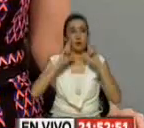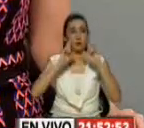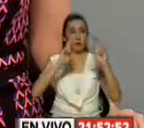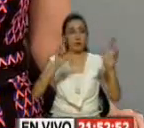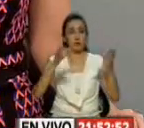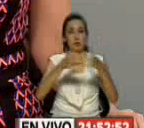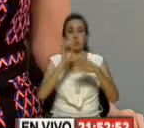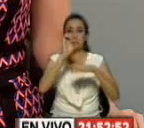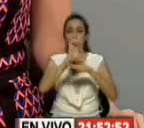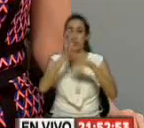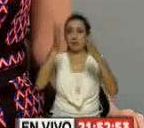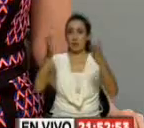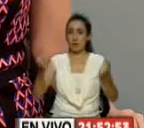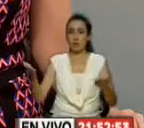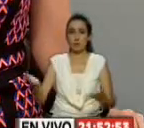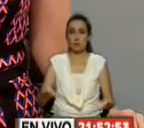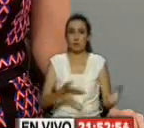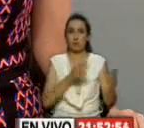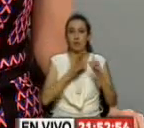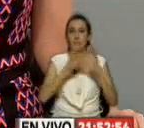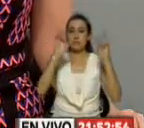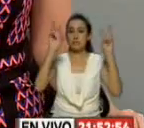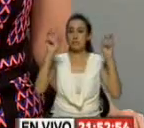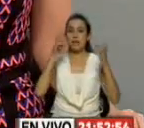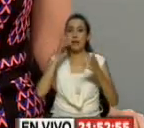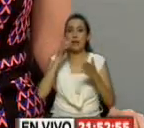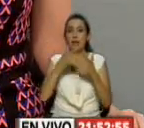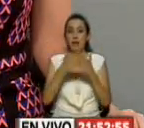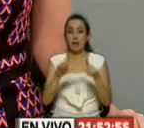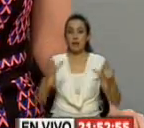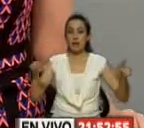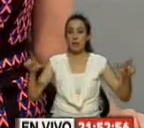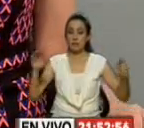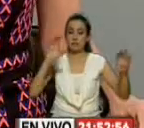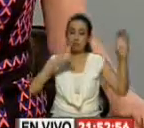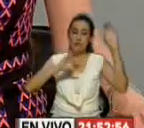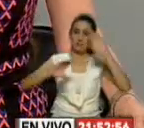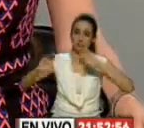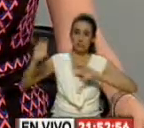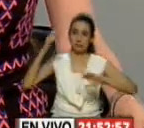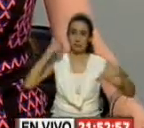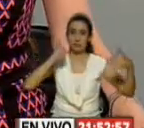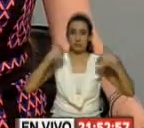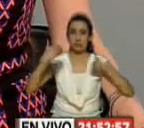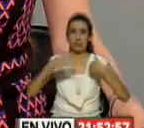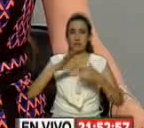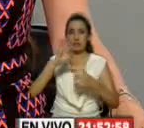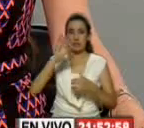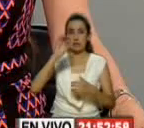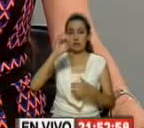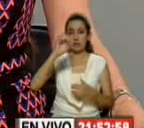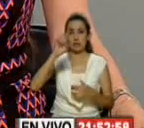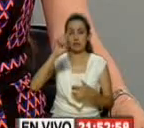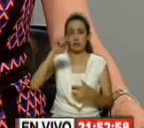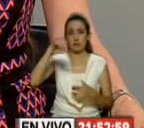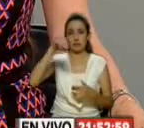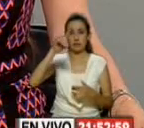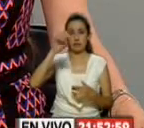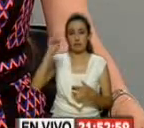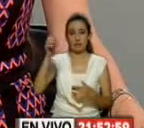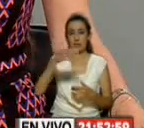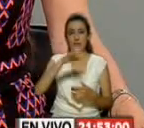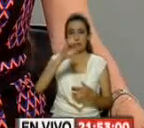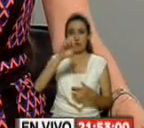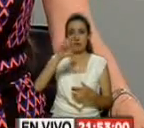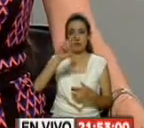destacados ecuatorianos en las áreas de la literatura, ciencia y el arte. Fernando Cazón Vera, Enrique Males y